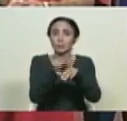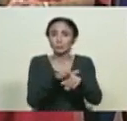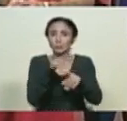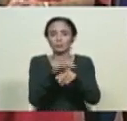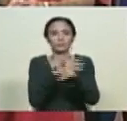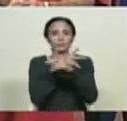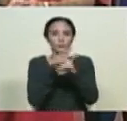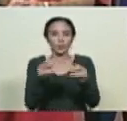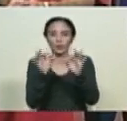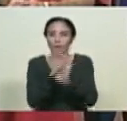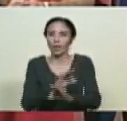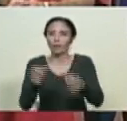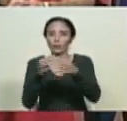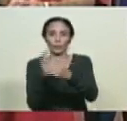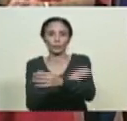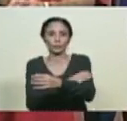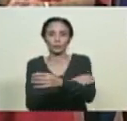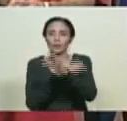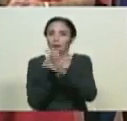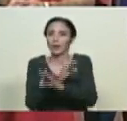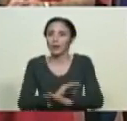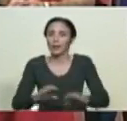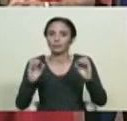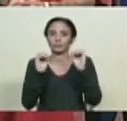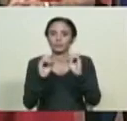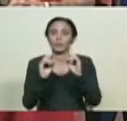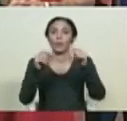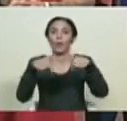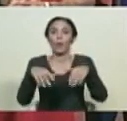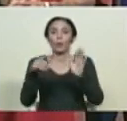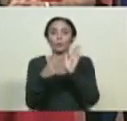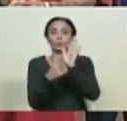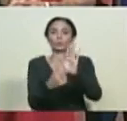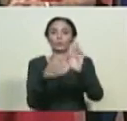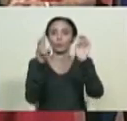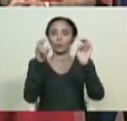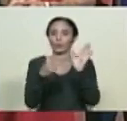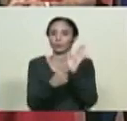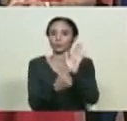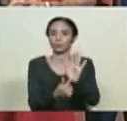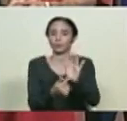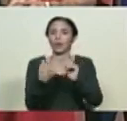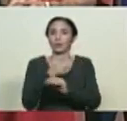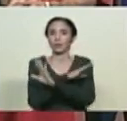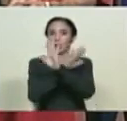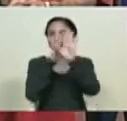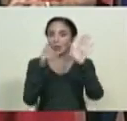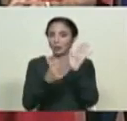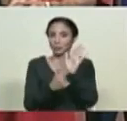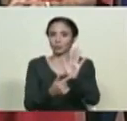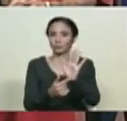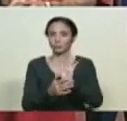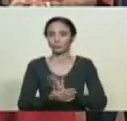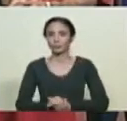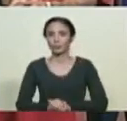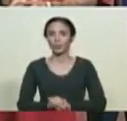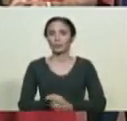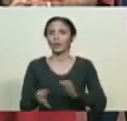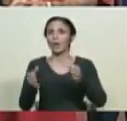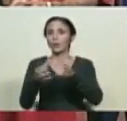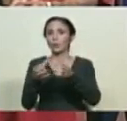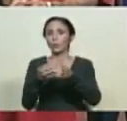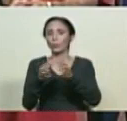tipo a la derecha venezolana. Hoy, una nueva demostración. Ya aquí hubo la clarinada y ellos no lo entendieron el